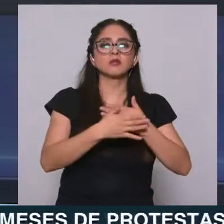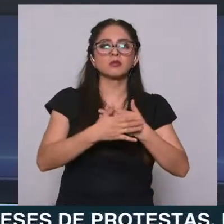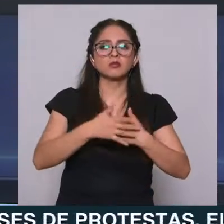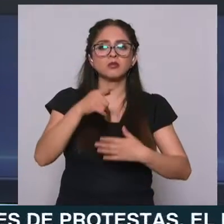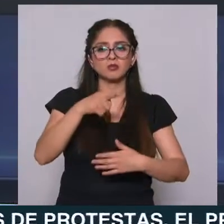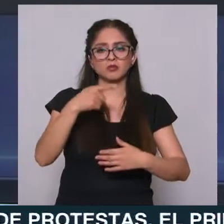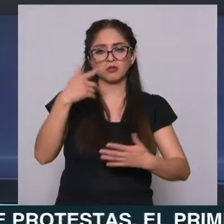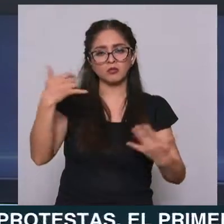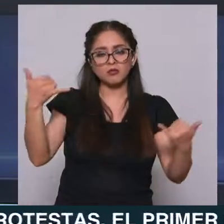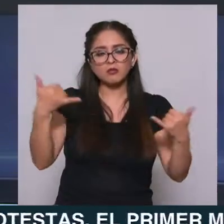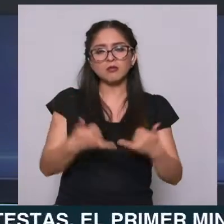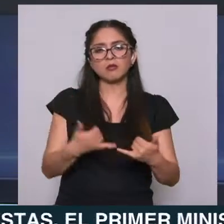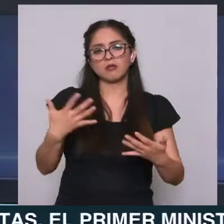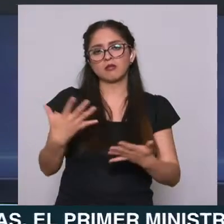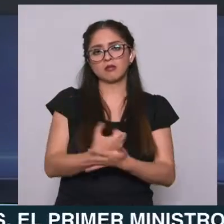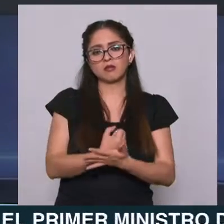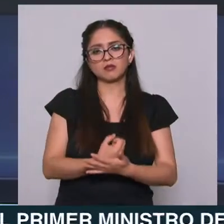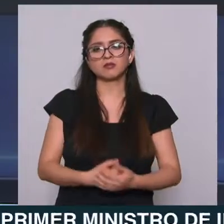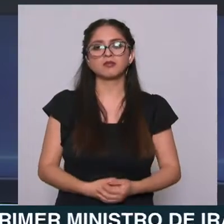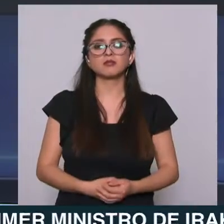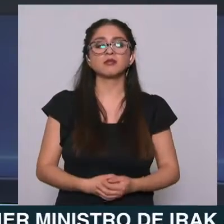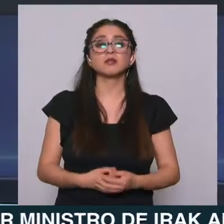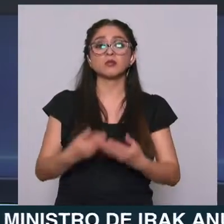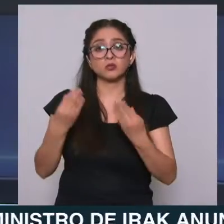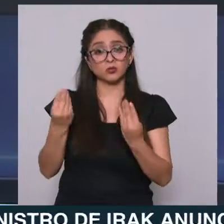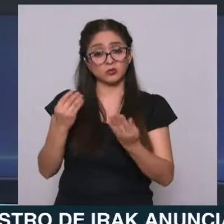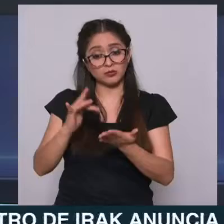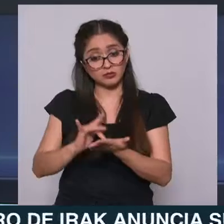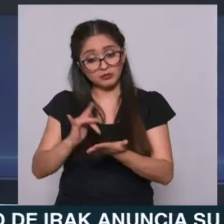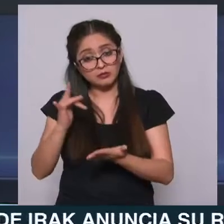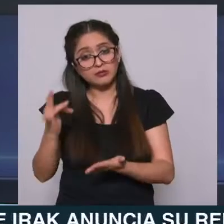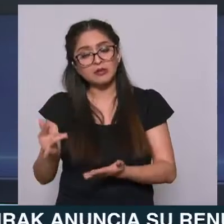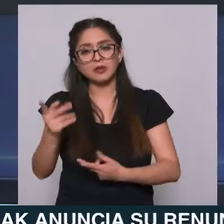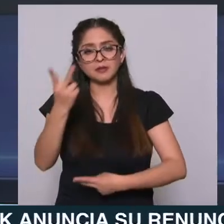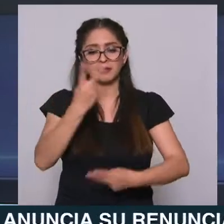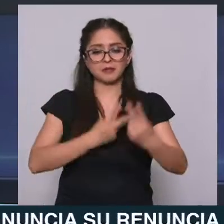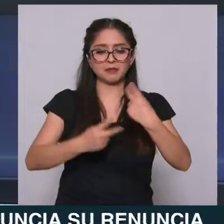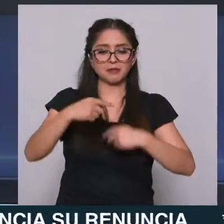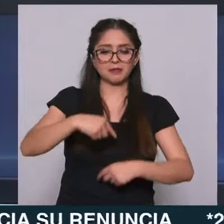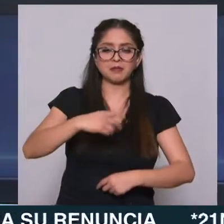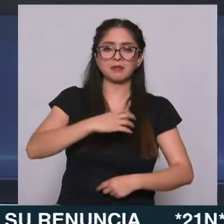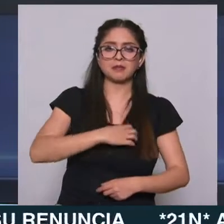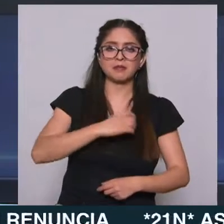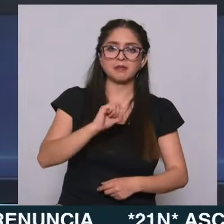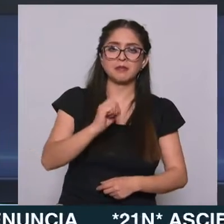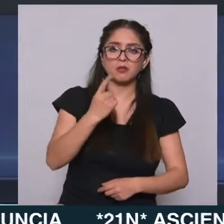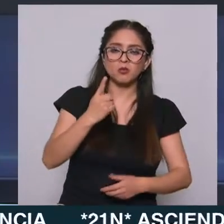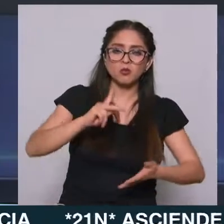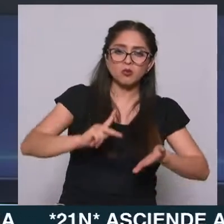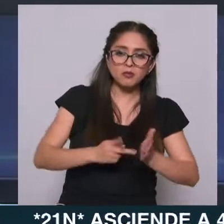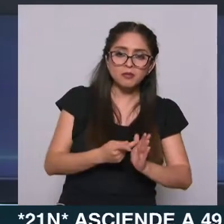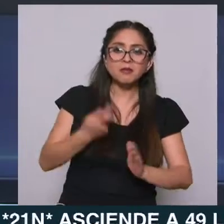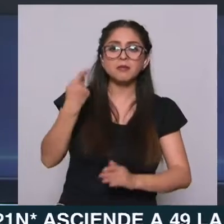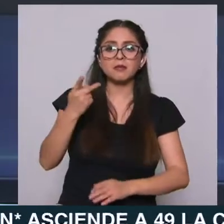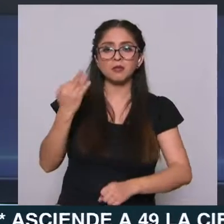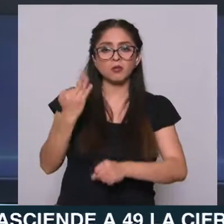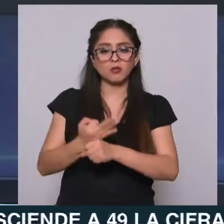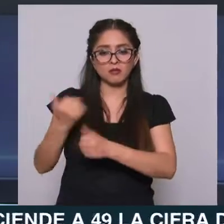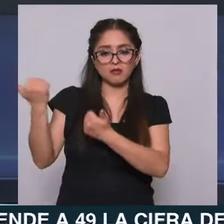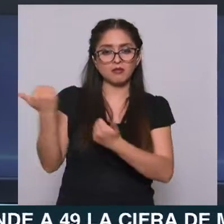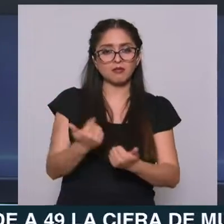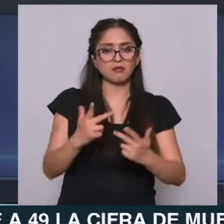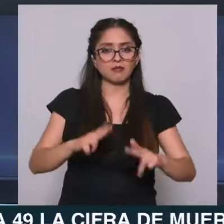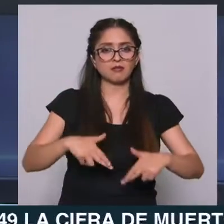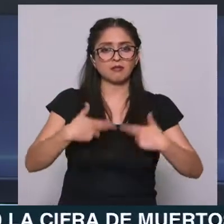que viene. Bueno, muchísimas gracias antes que nada por haber venido a Capital 21 nuevamente, te agradezco y traes unos regalos, ¿no? Sí,